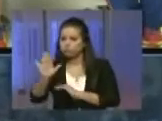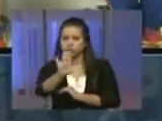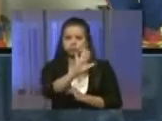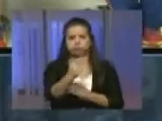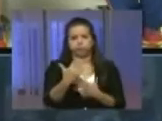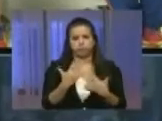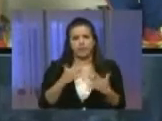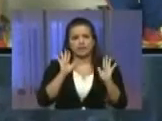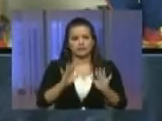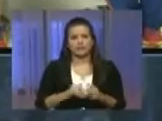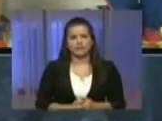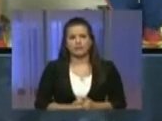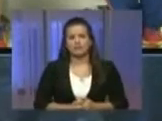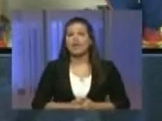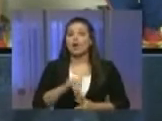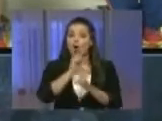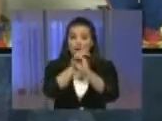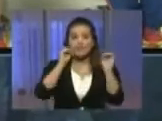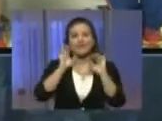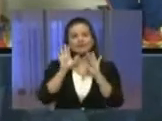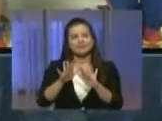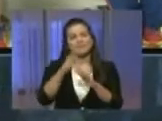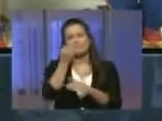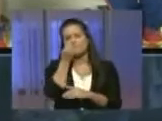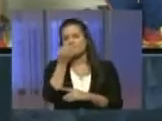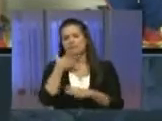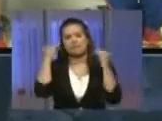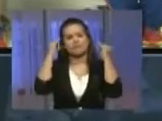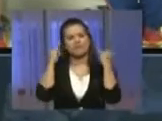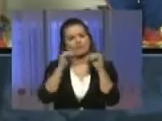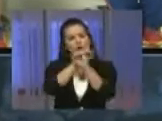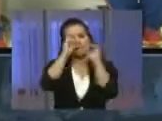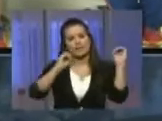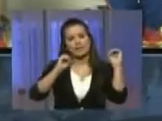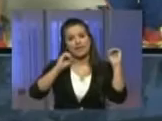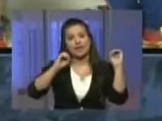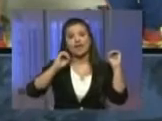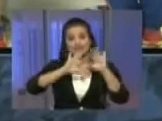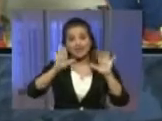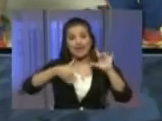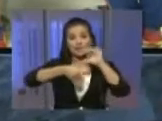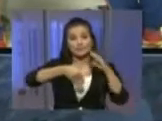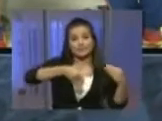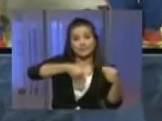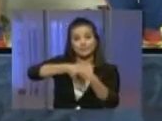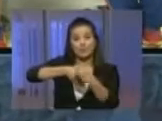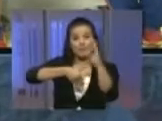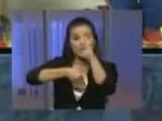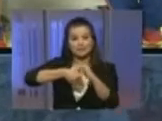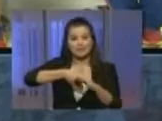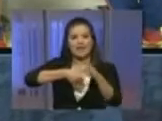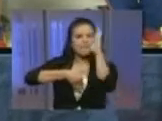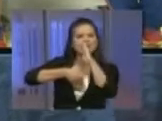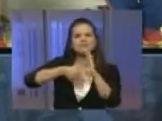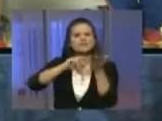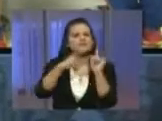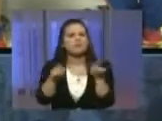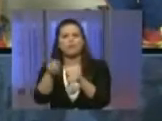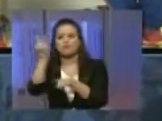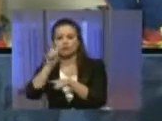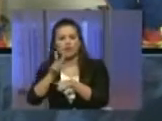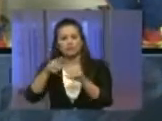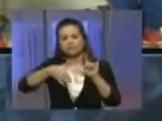es la fiesta Olímpica y por primera vez está aquí en nuestra tierra Porque decir Brasil es decir Venezuela es decir la patria